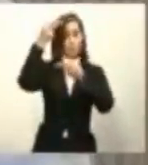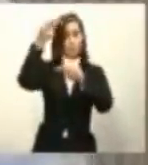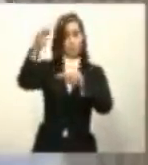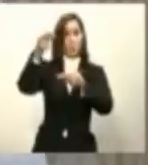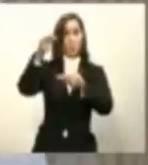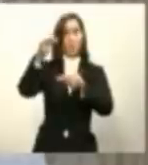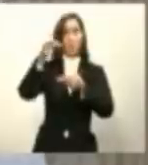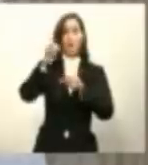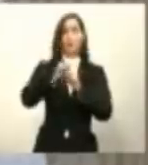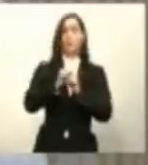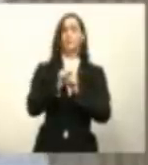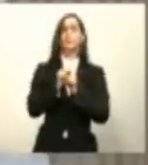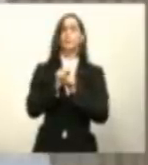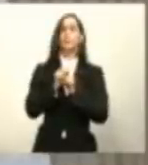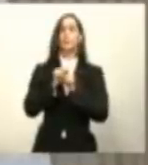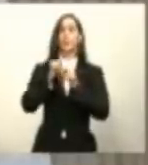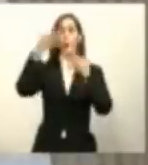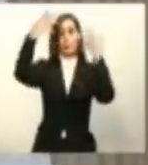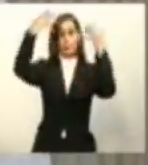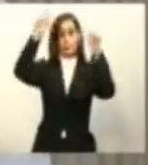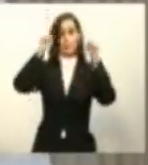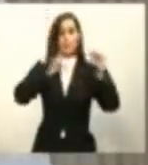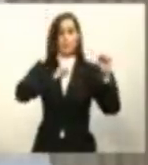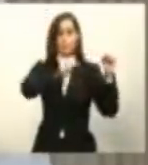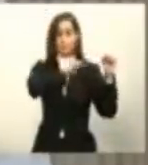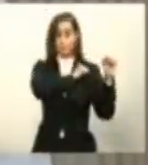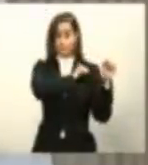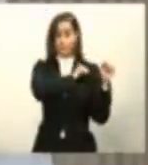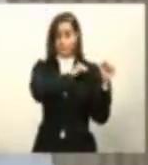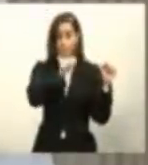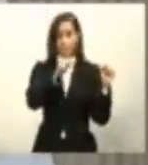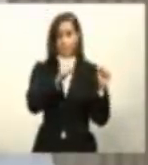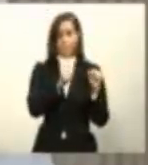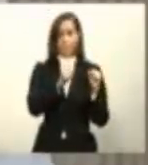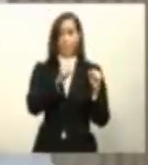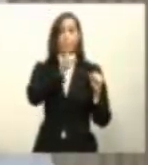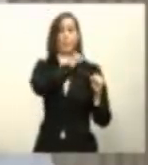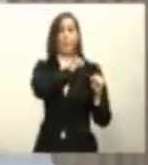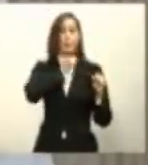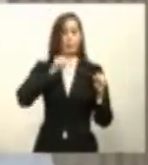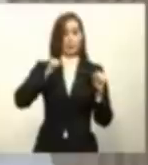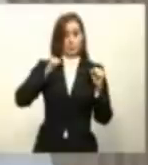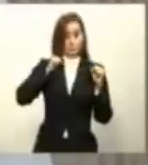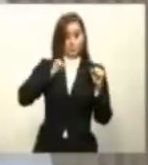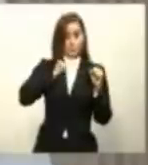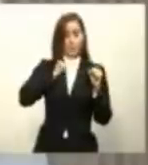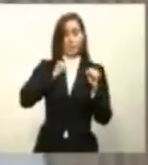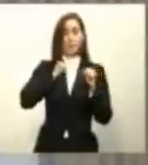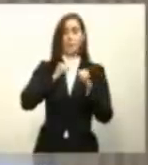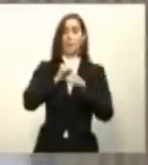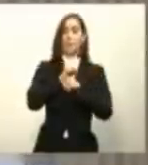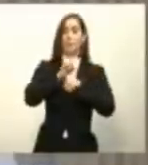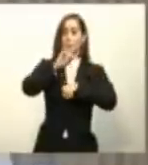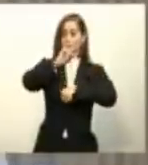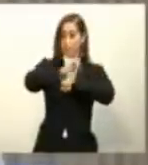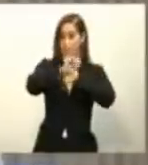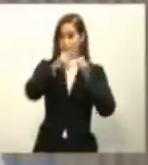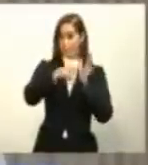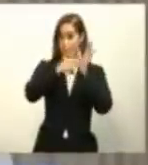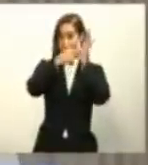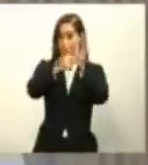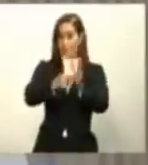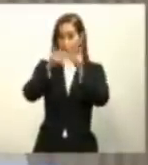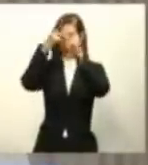Excelentísimo señor Eduardo Estrella, presidente del Senado. Su excelencia reverendísima, monseñor Caleb Bader,